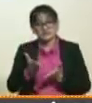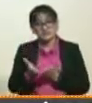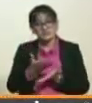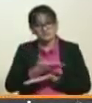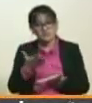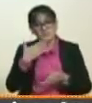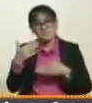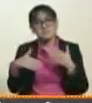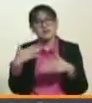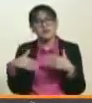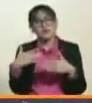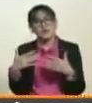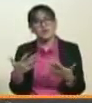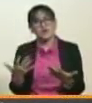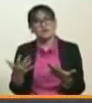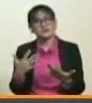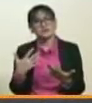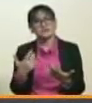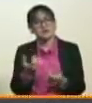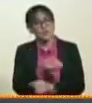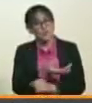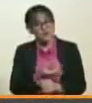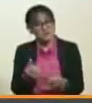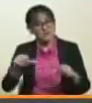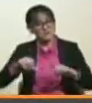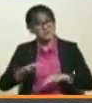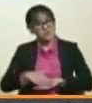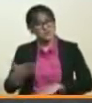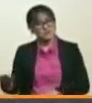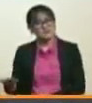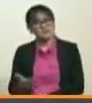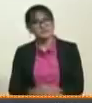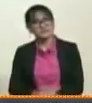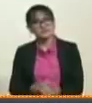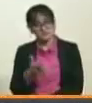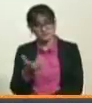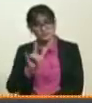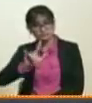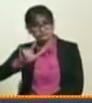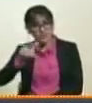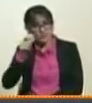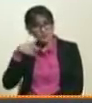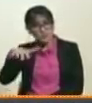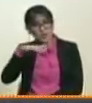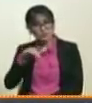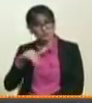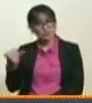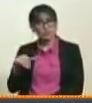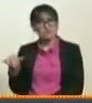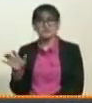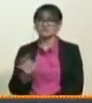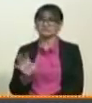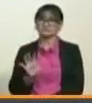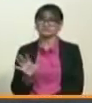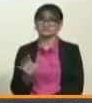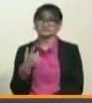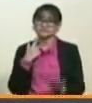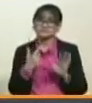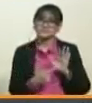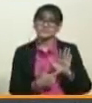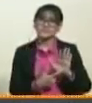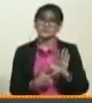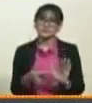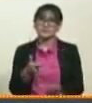paul es para mejorar y en vez de eso lo que hacen es llamar a la guarimba ya destruir es la manera de crear el pueblo no usted está demostrando con esa actitud